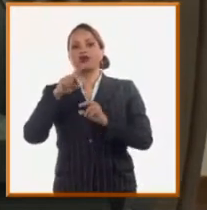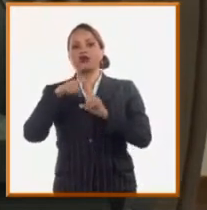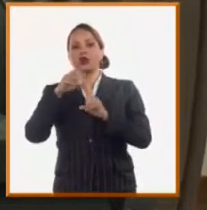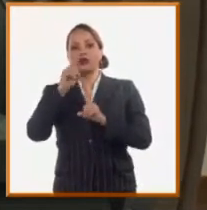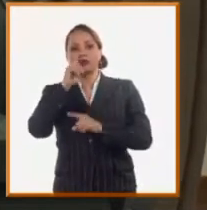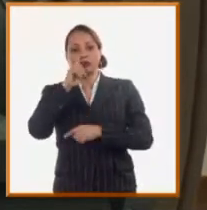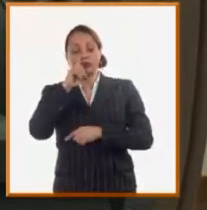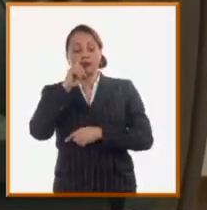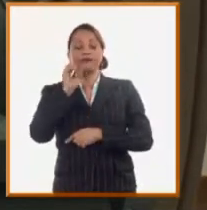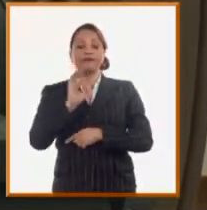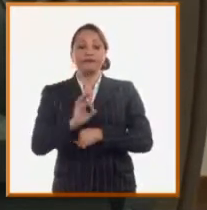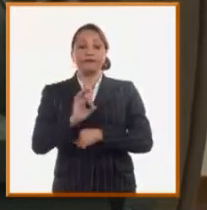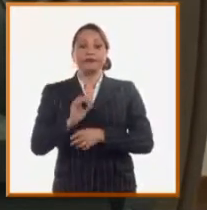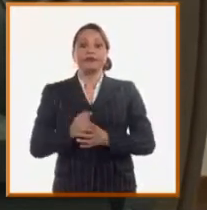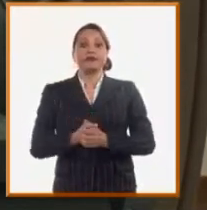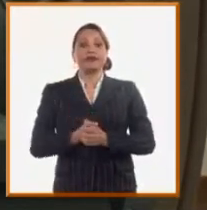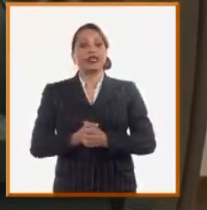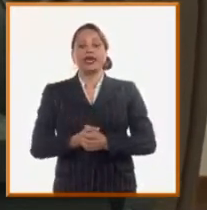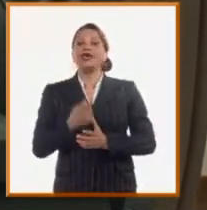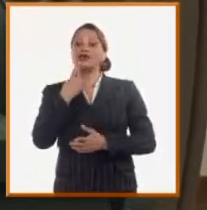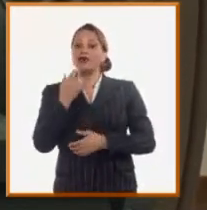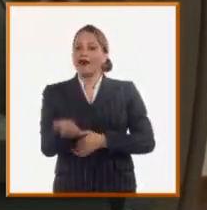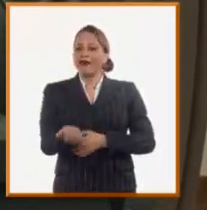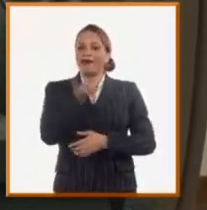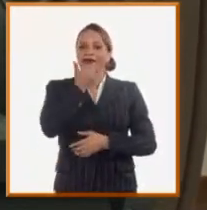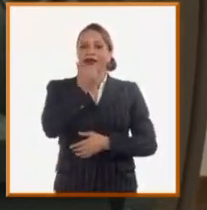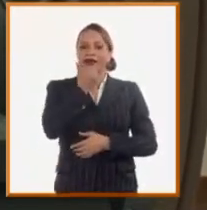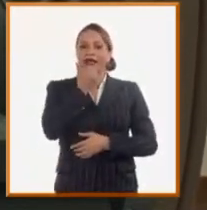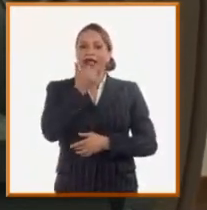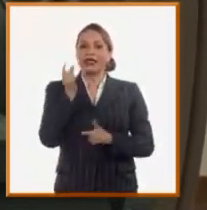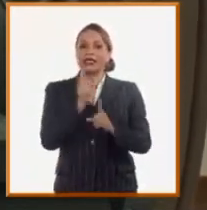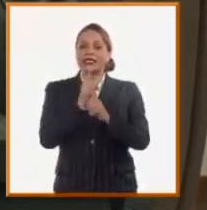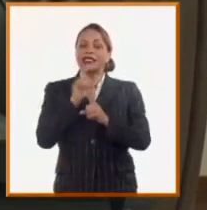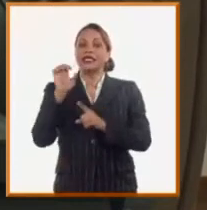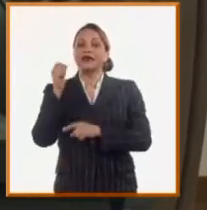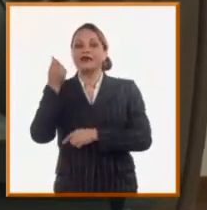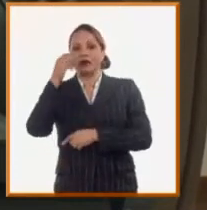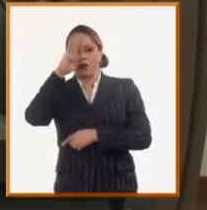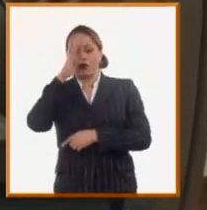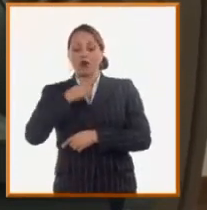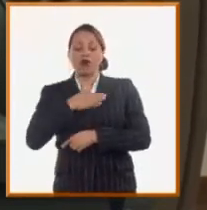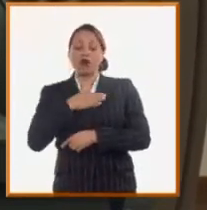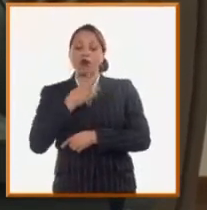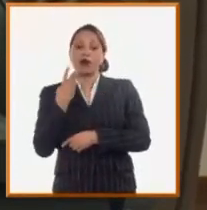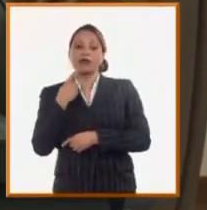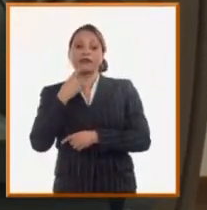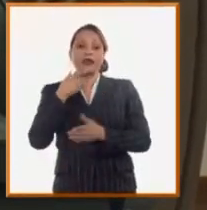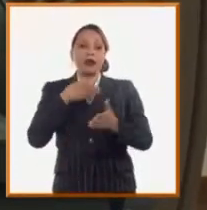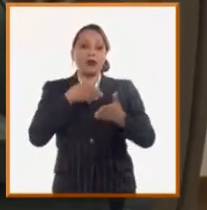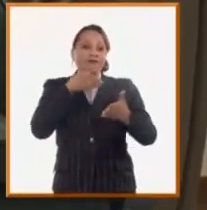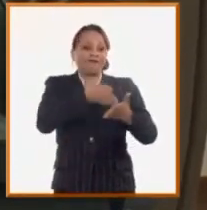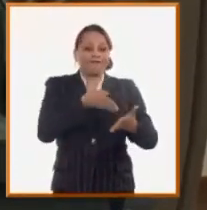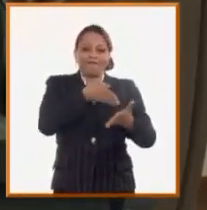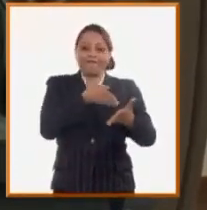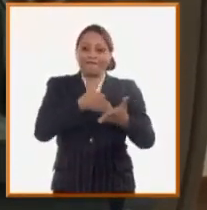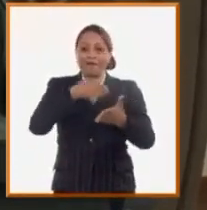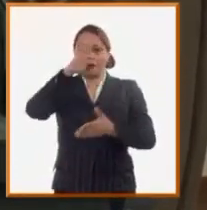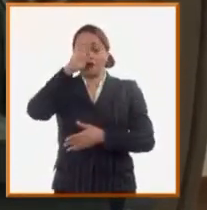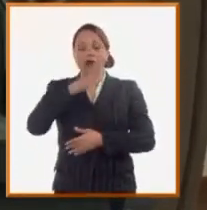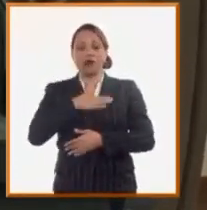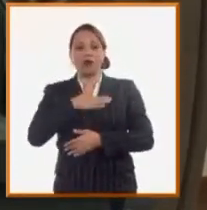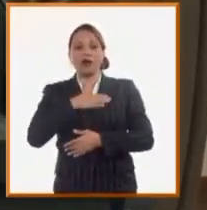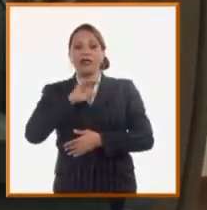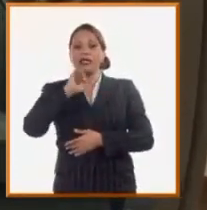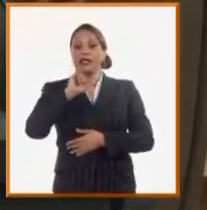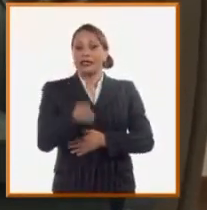El título 3 de la ley Helburton tiene una enorme implicación. La persecución financiera que hay sobre este país es tremenda. Y la persecución energética que hay sobre